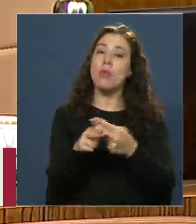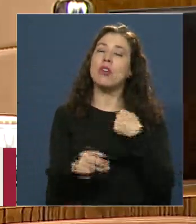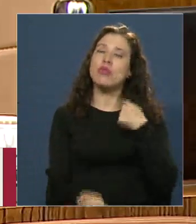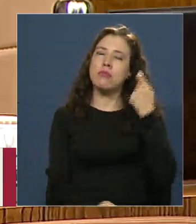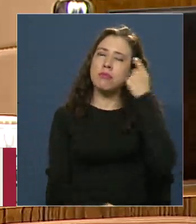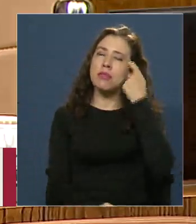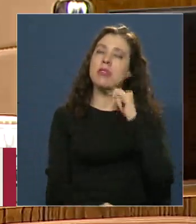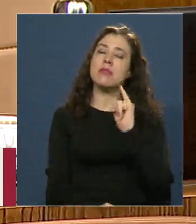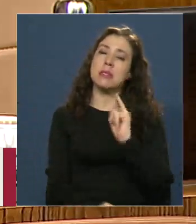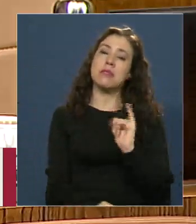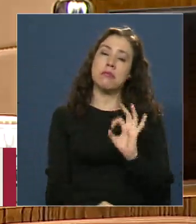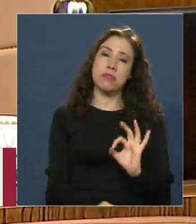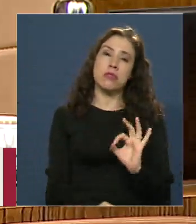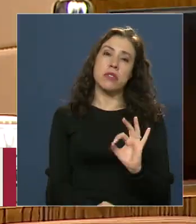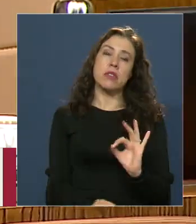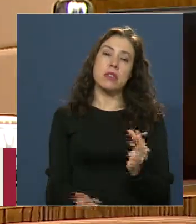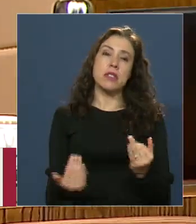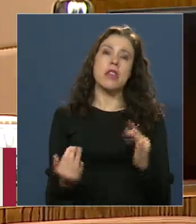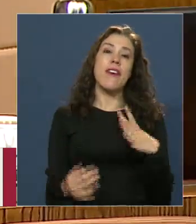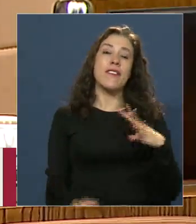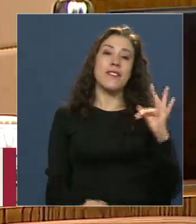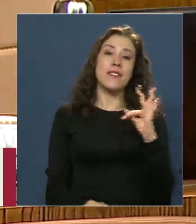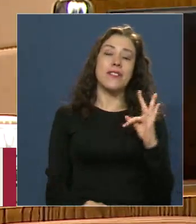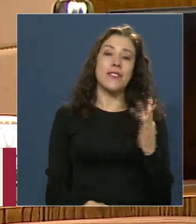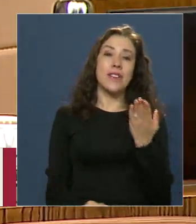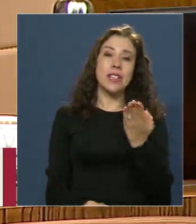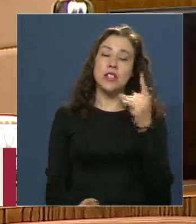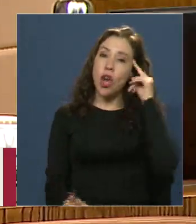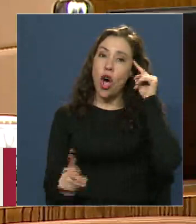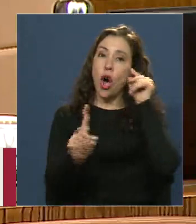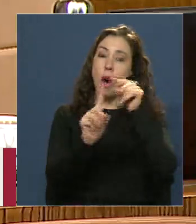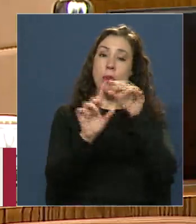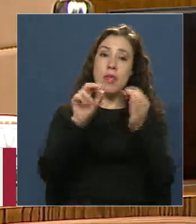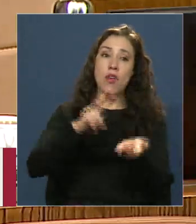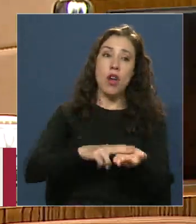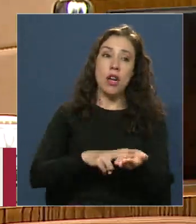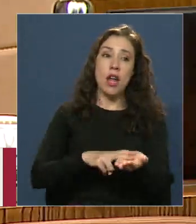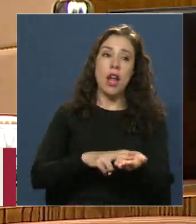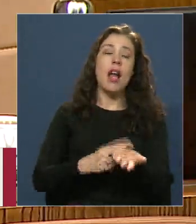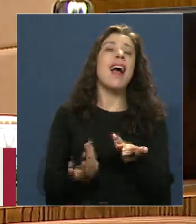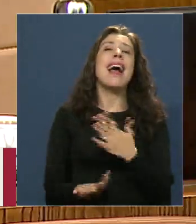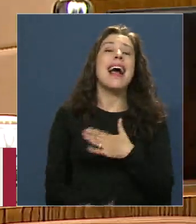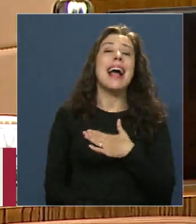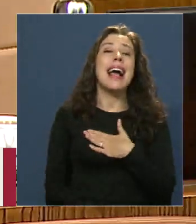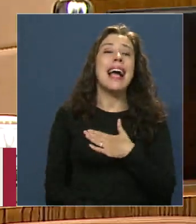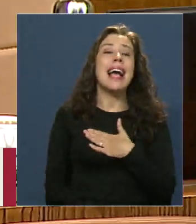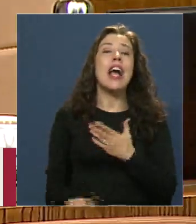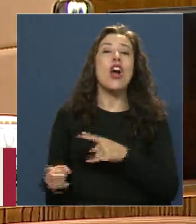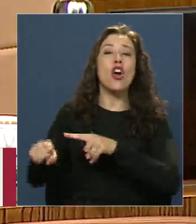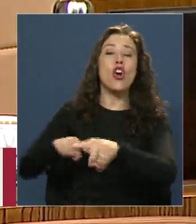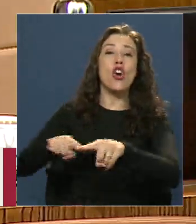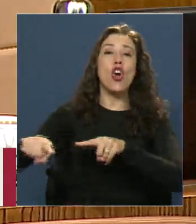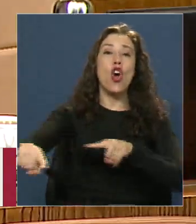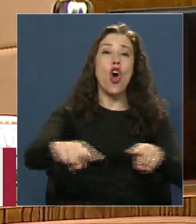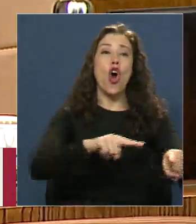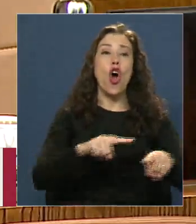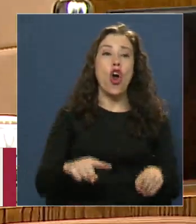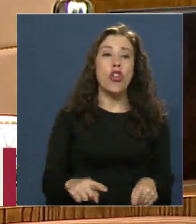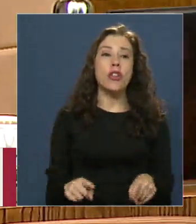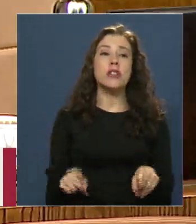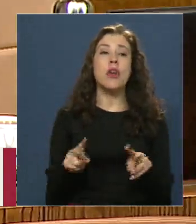parece adecuado y aceptable, y felicito el objetivo real, que no es más que la coordinación, que es un